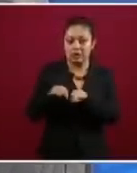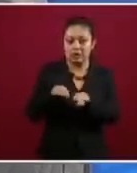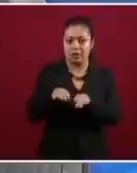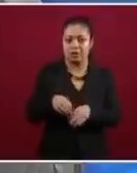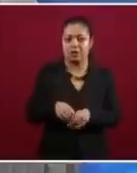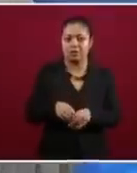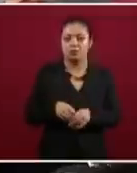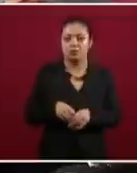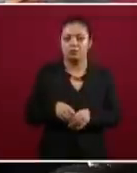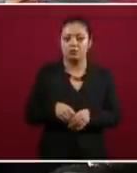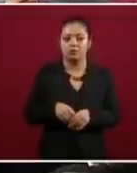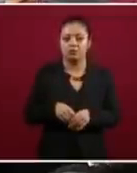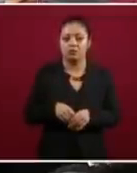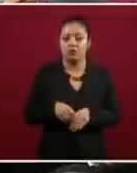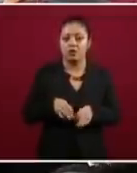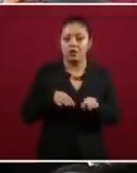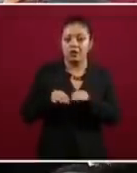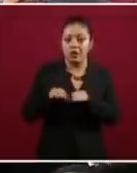para